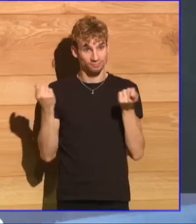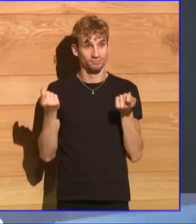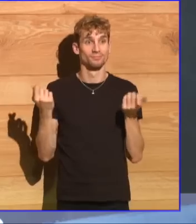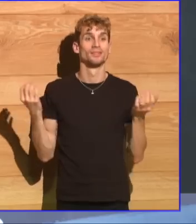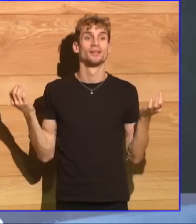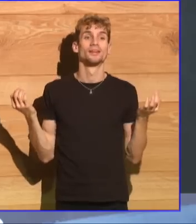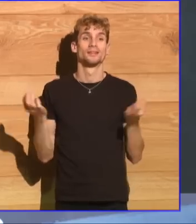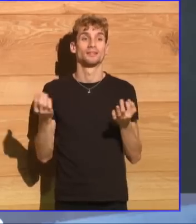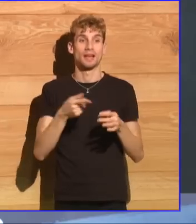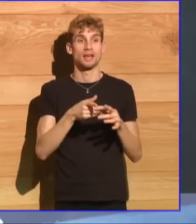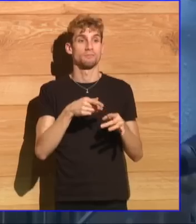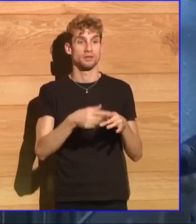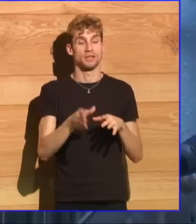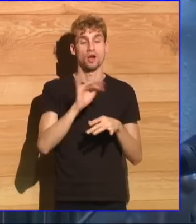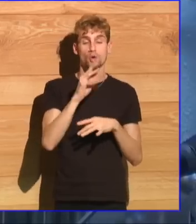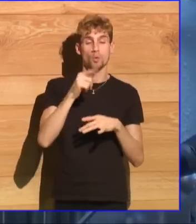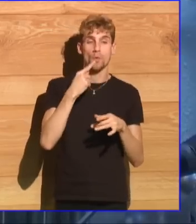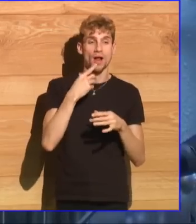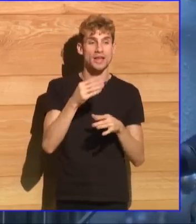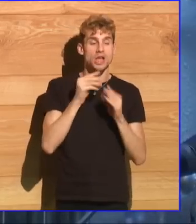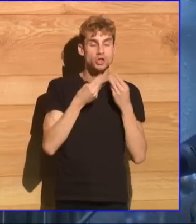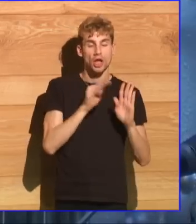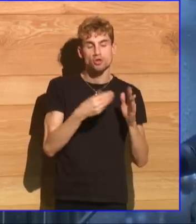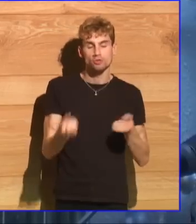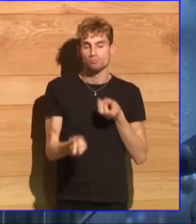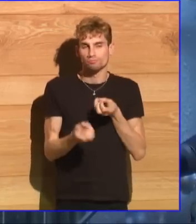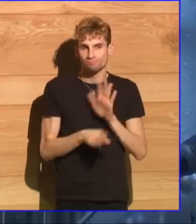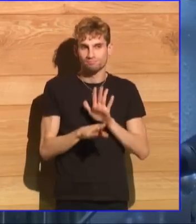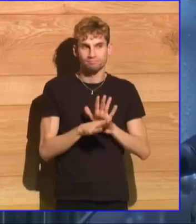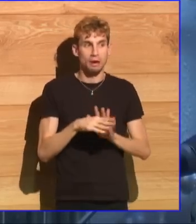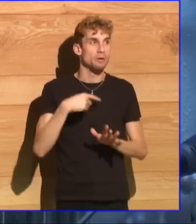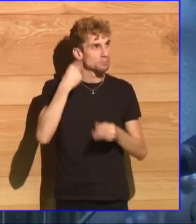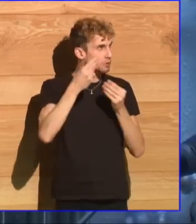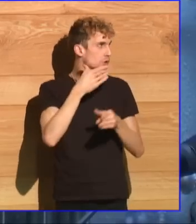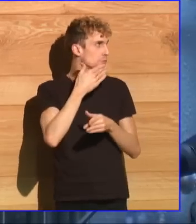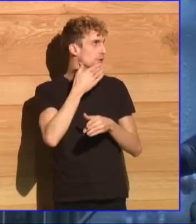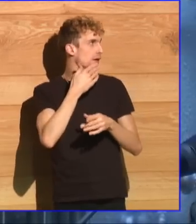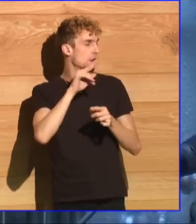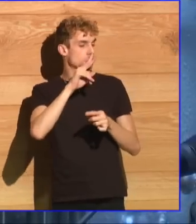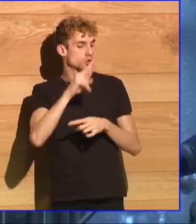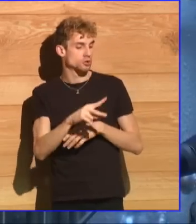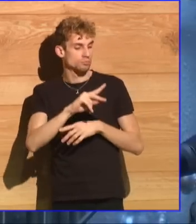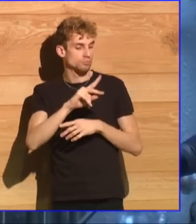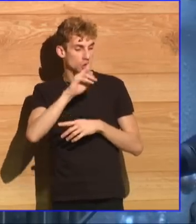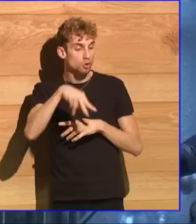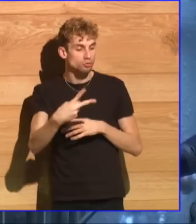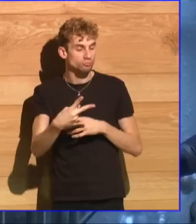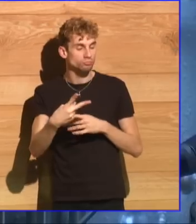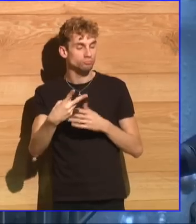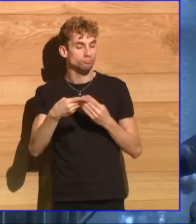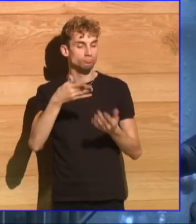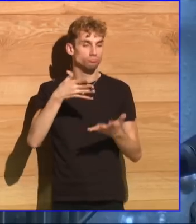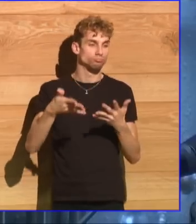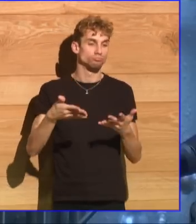es cuando tú continúas tu relato, Juan. Bueno, yo supongo que sería un par de años después cuando se